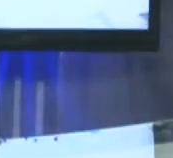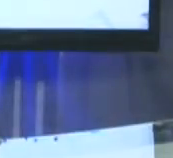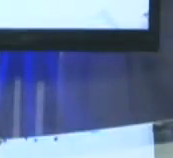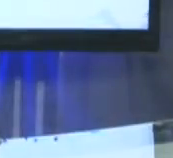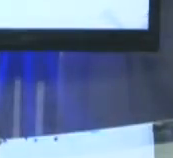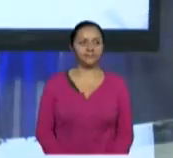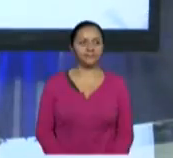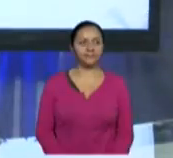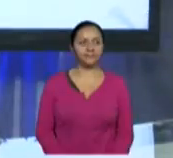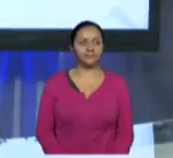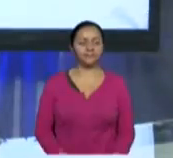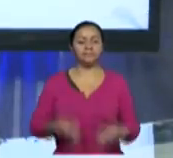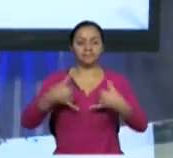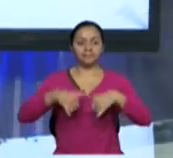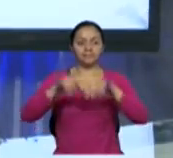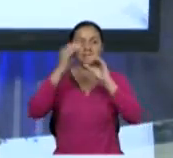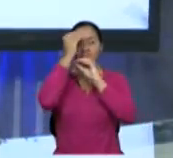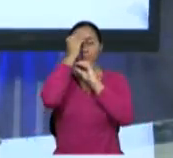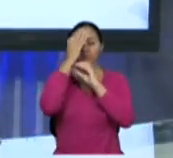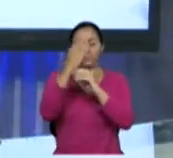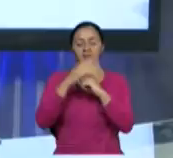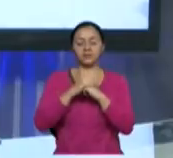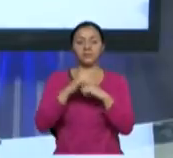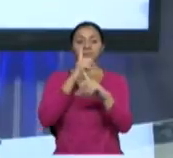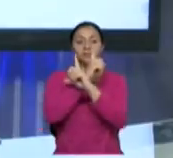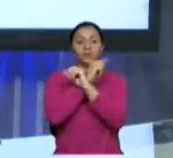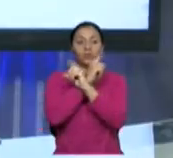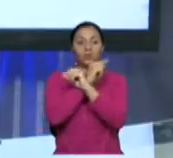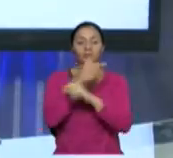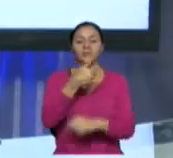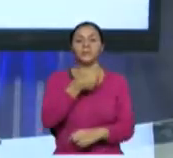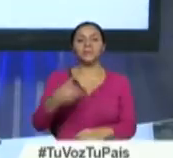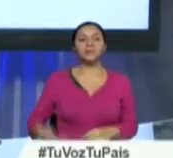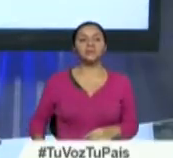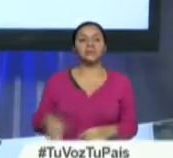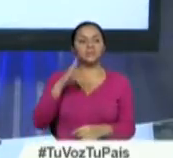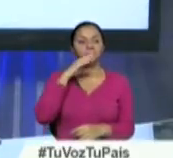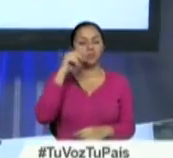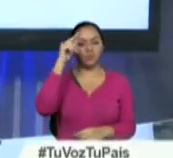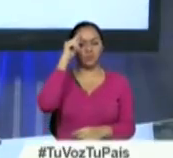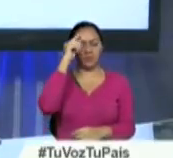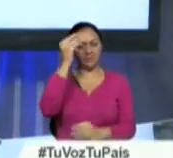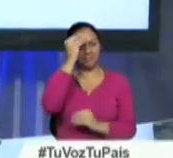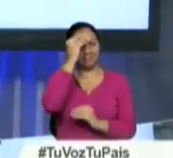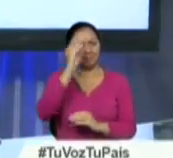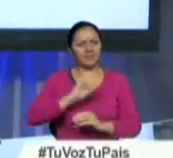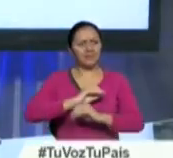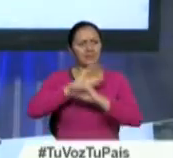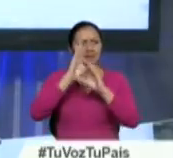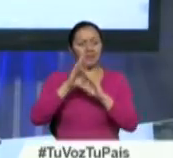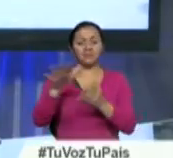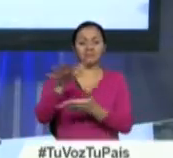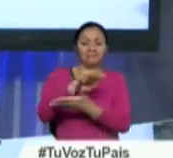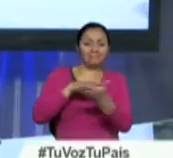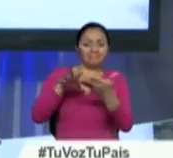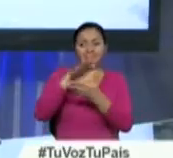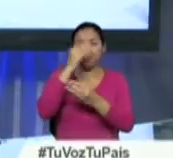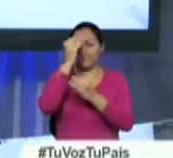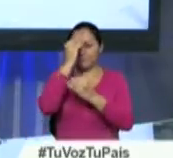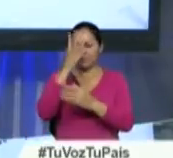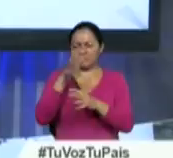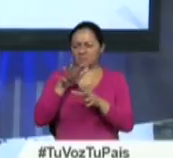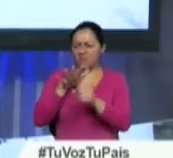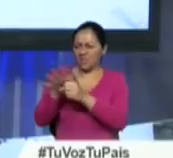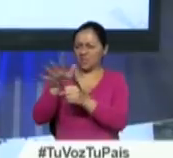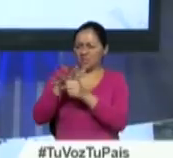Continuamos con la información. Mediante su cuenta de Twitter, el presidente Rafael Correa dejó en evidencia la desinformación que circula en sectores